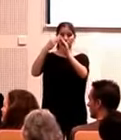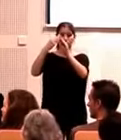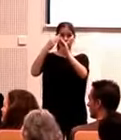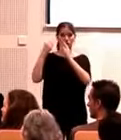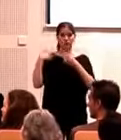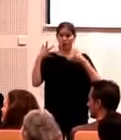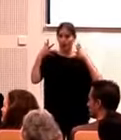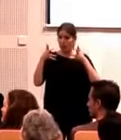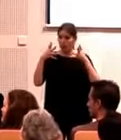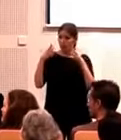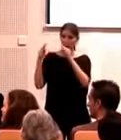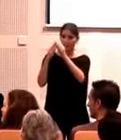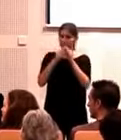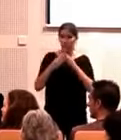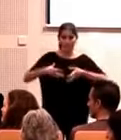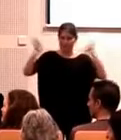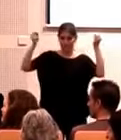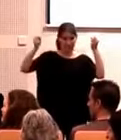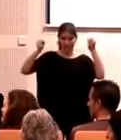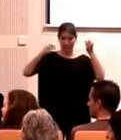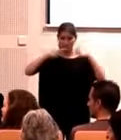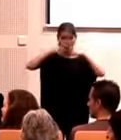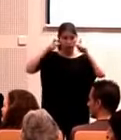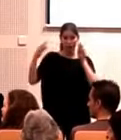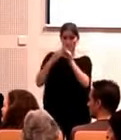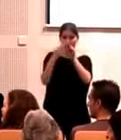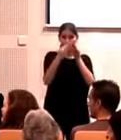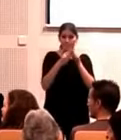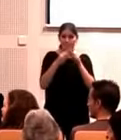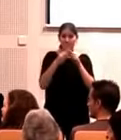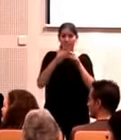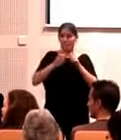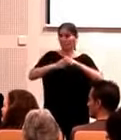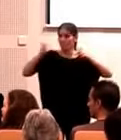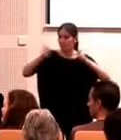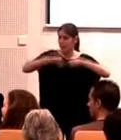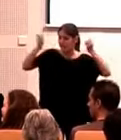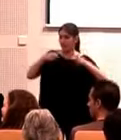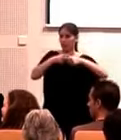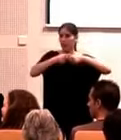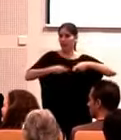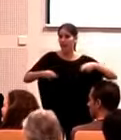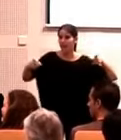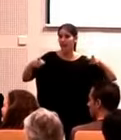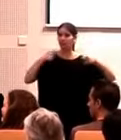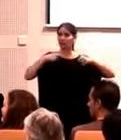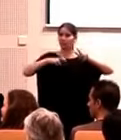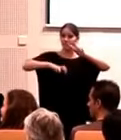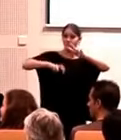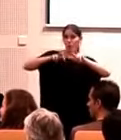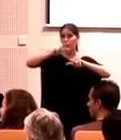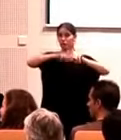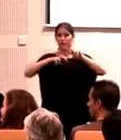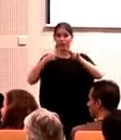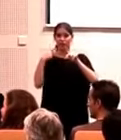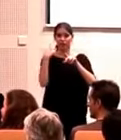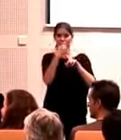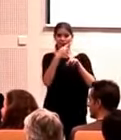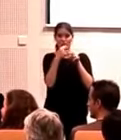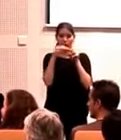la gente que se bese más y mejor y más largo y que exploren bocas